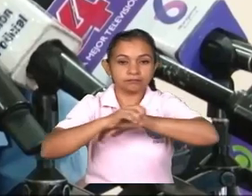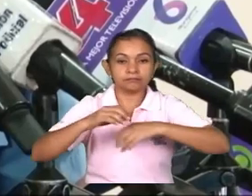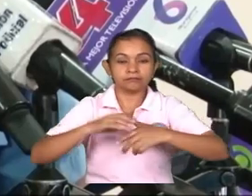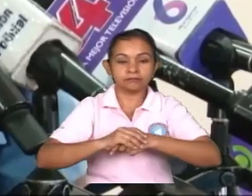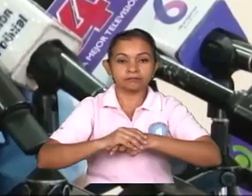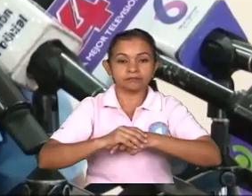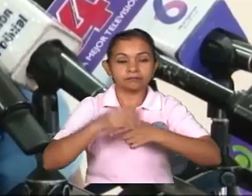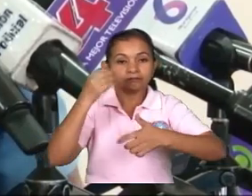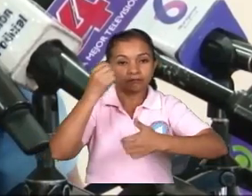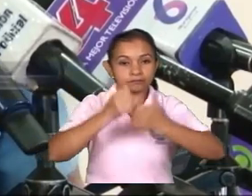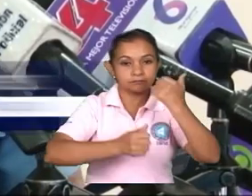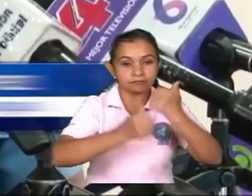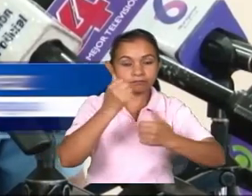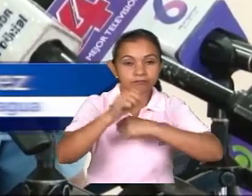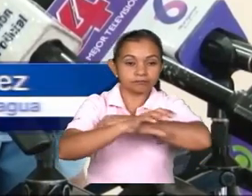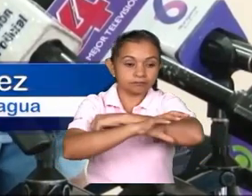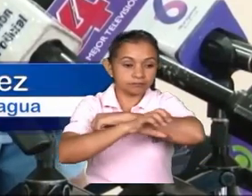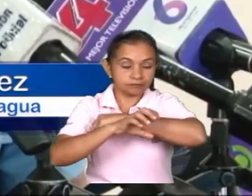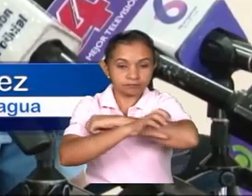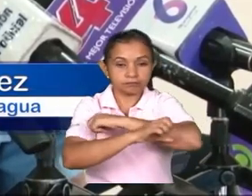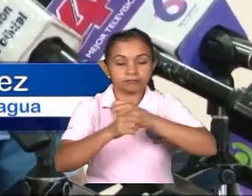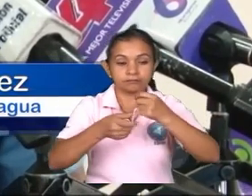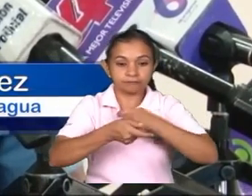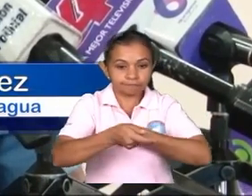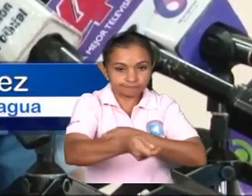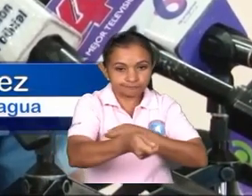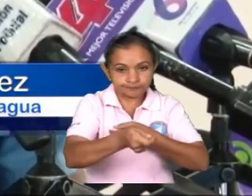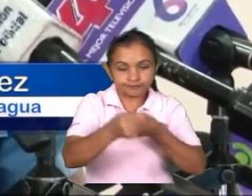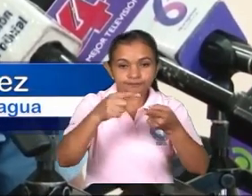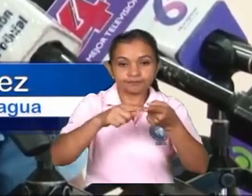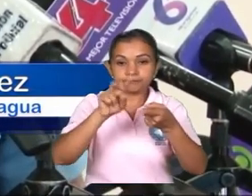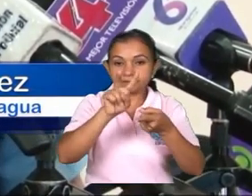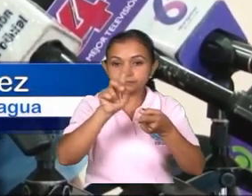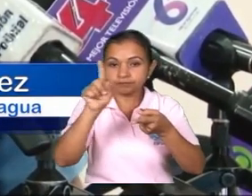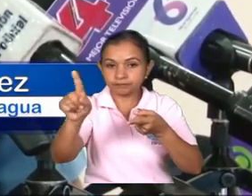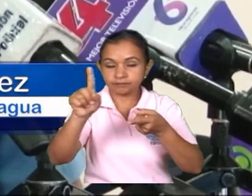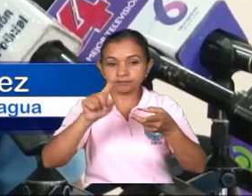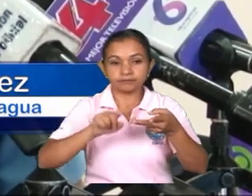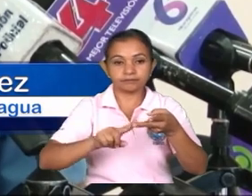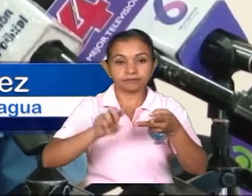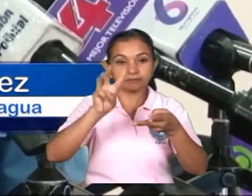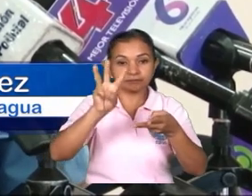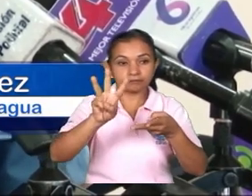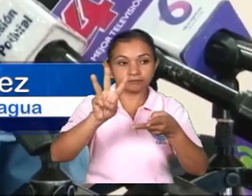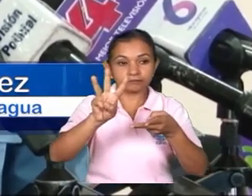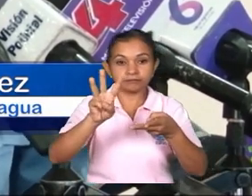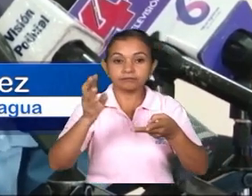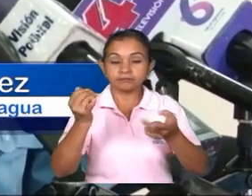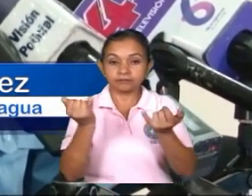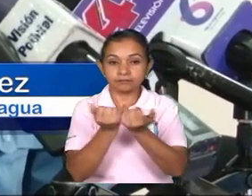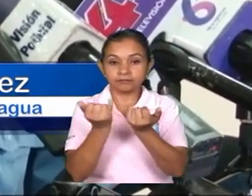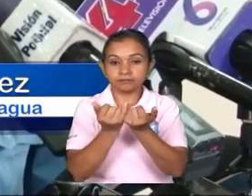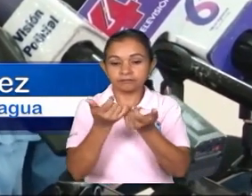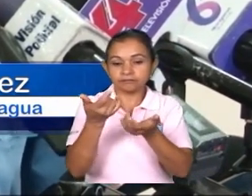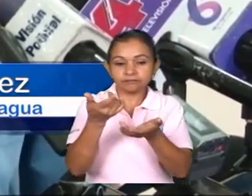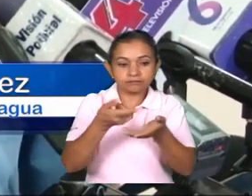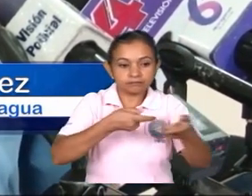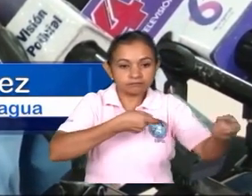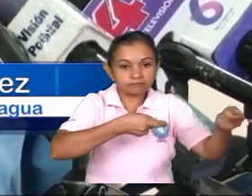Por delitos de robo con intimidación, 21, 3 por abastecimiento de